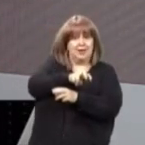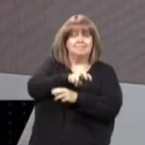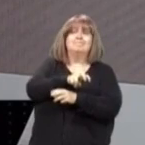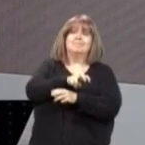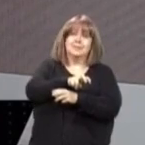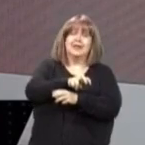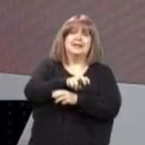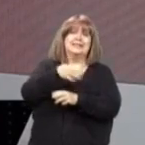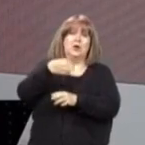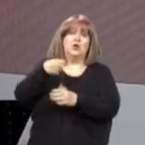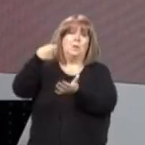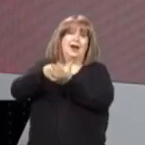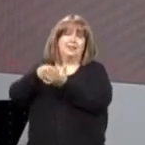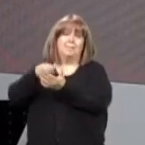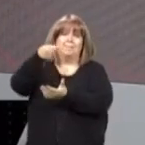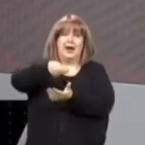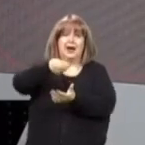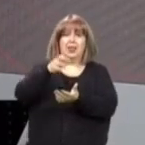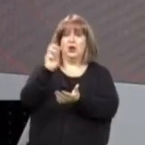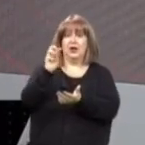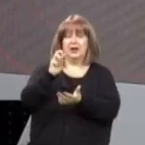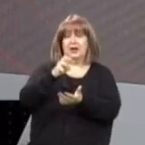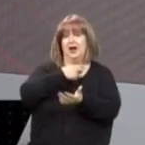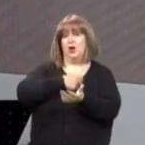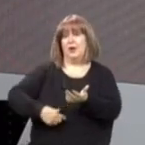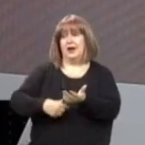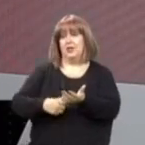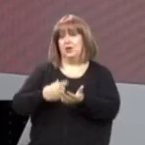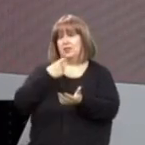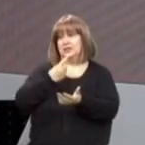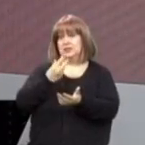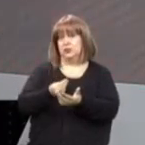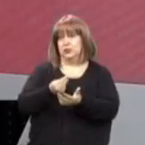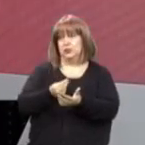Eso es lo primero que hay que analizar. Eso es lo primero que hay que analizar. El resto es letra y papeles. Totalmente. Bueno.